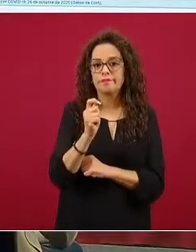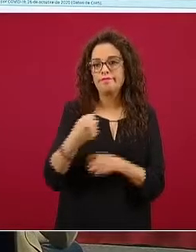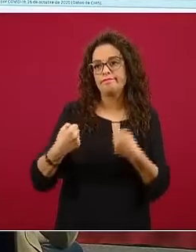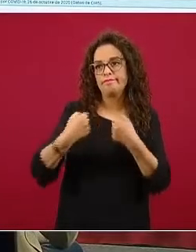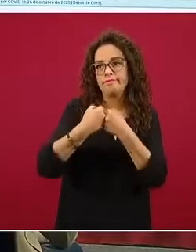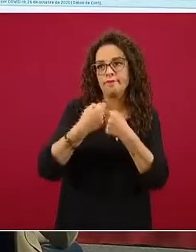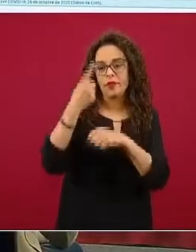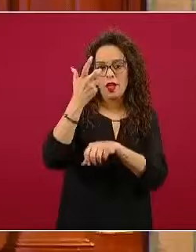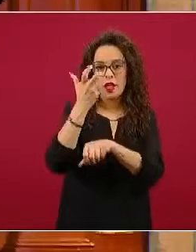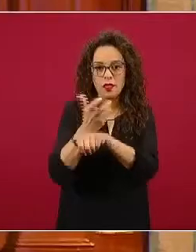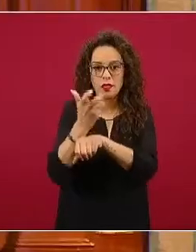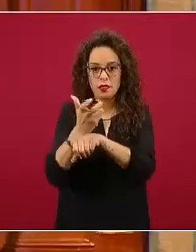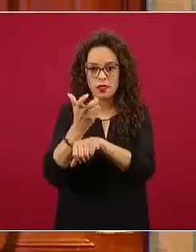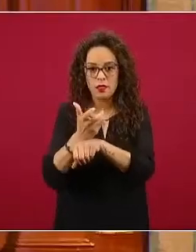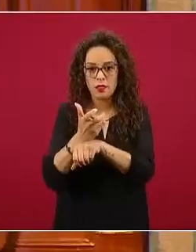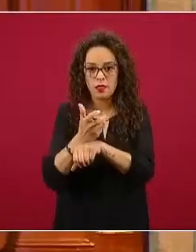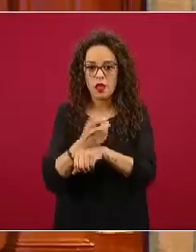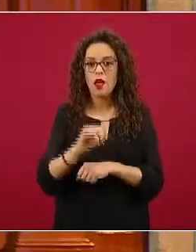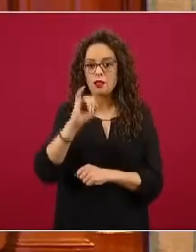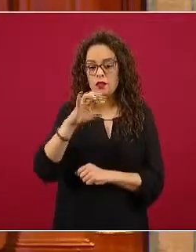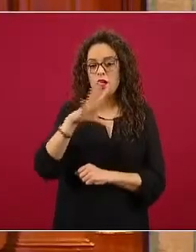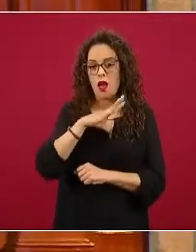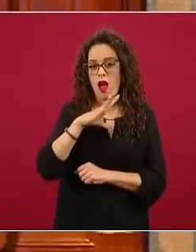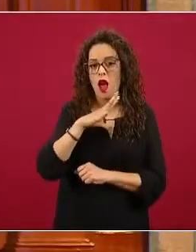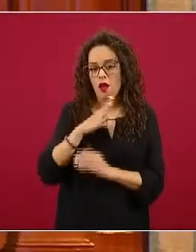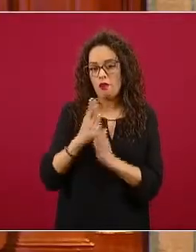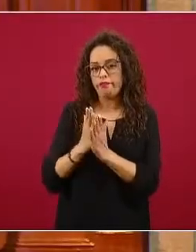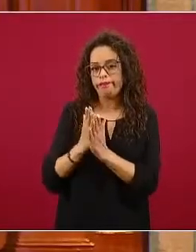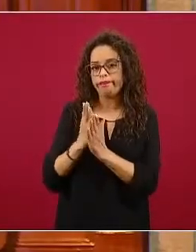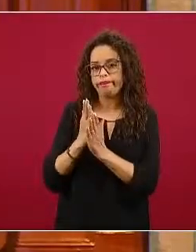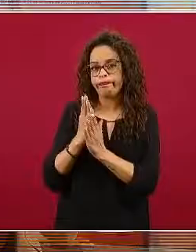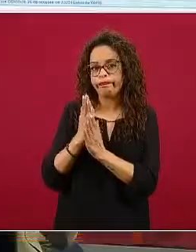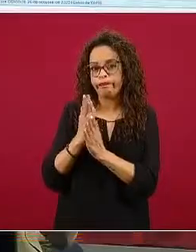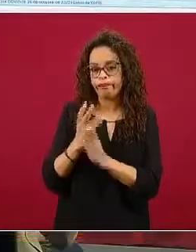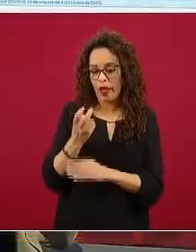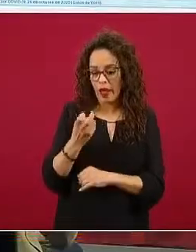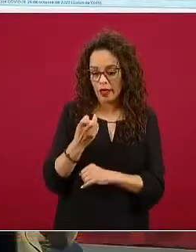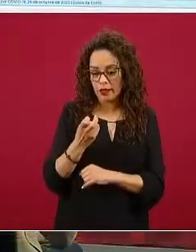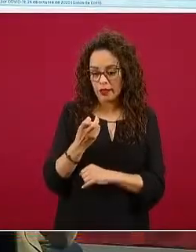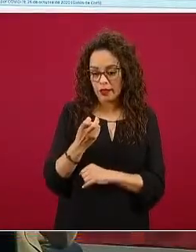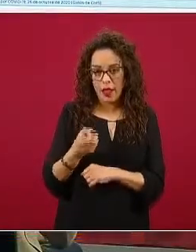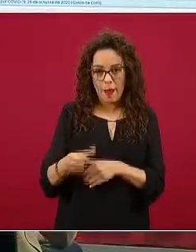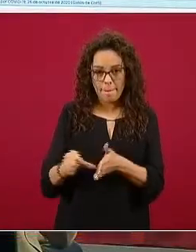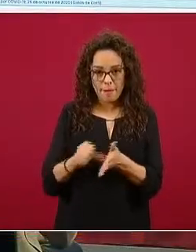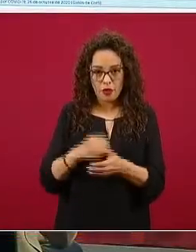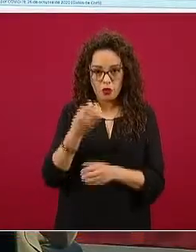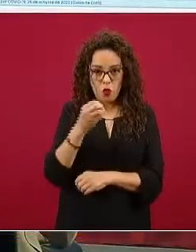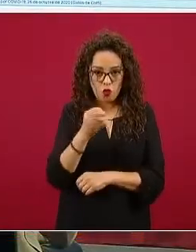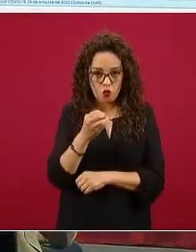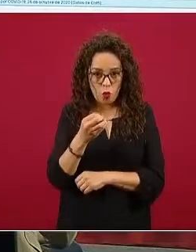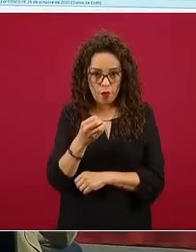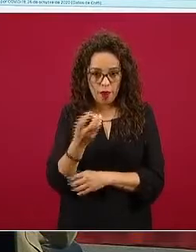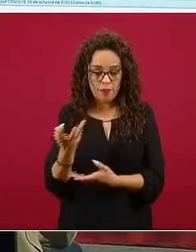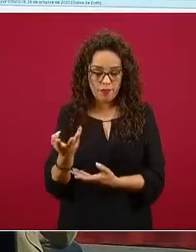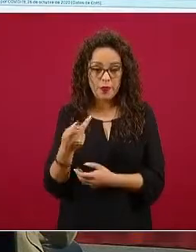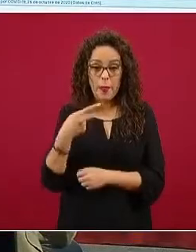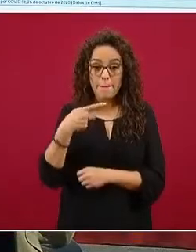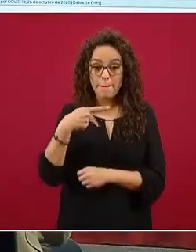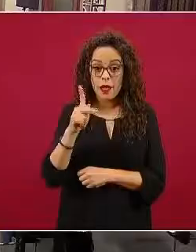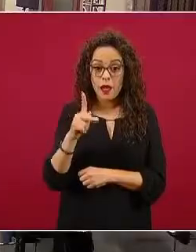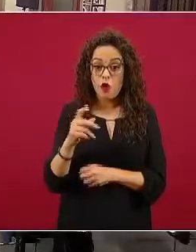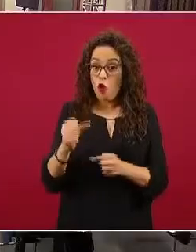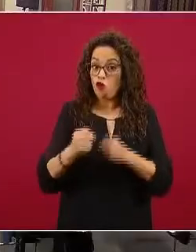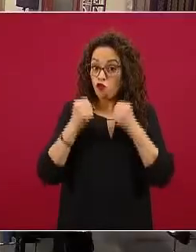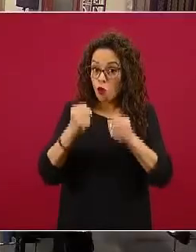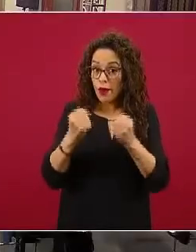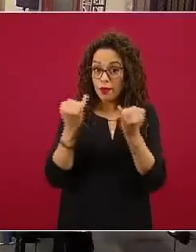Estados Unidos de América, sí con una tendencia ascendente en el último mes, en octubre en este caso, no tan incrementada o elevada